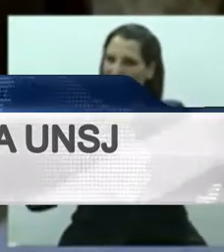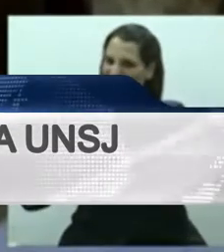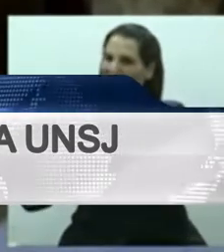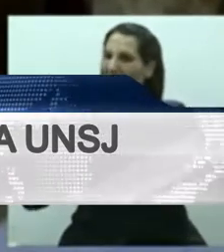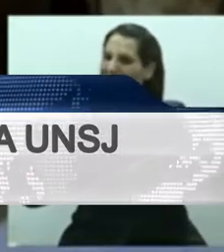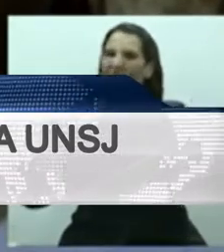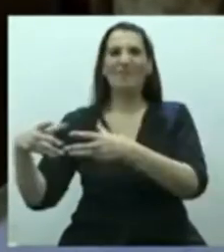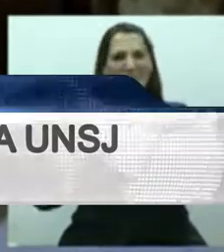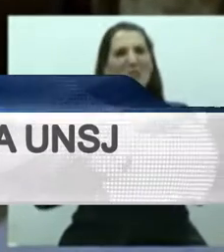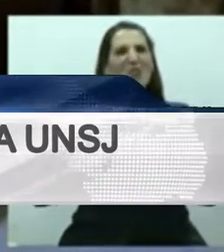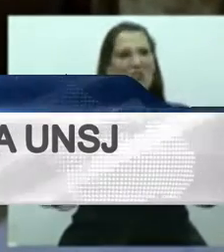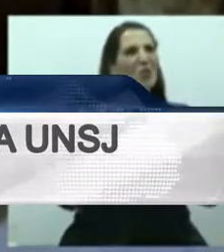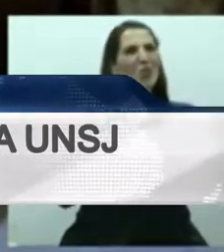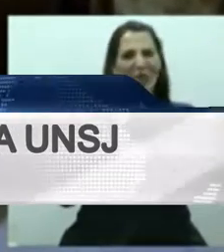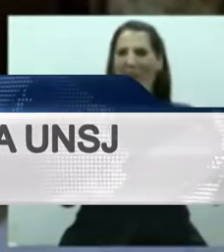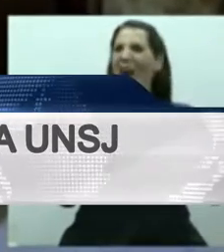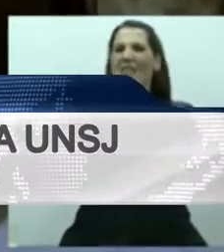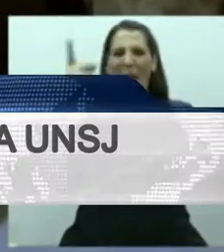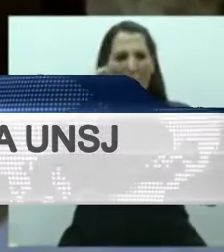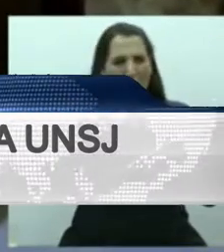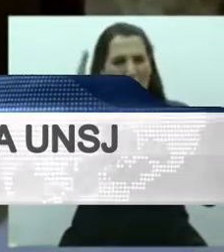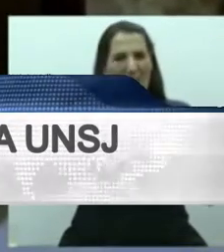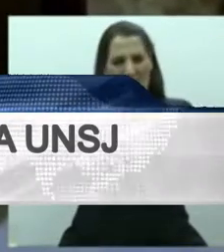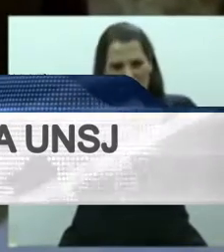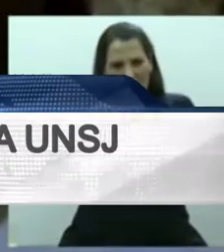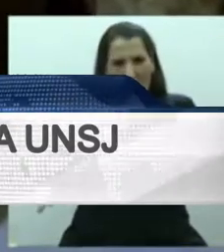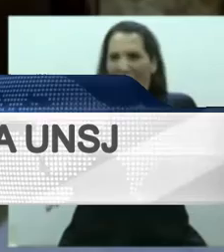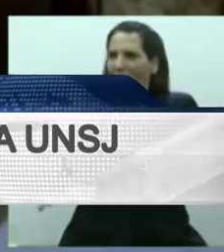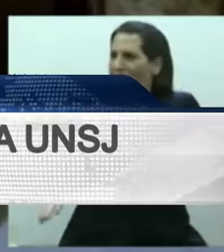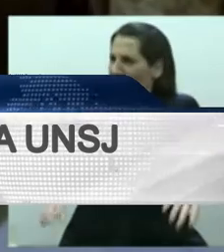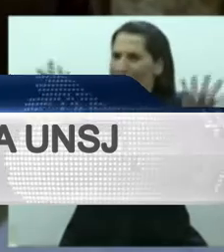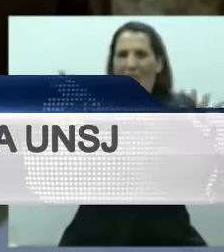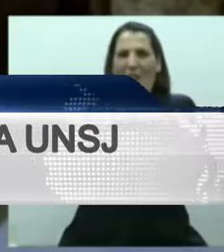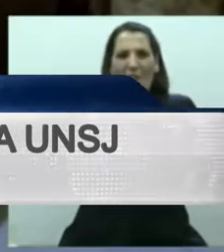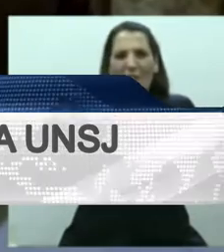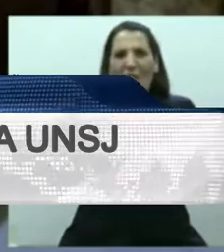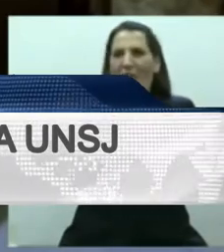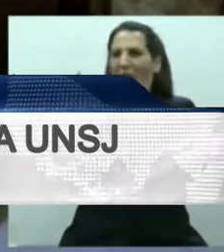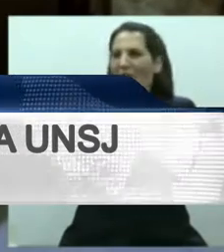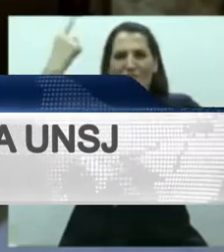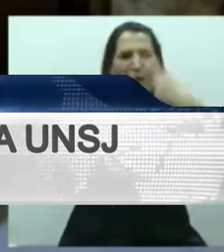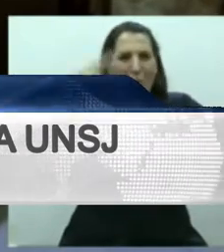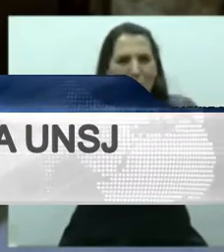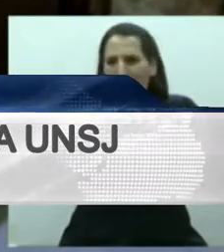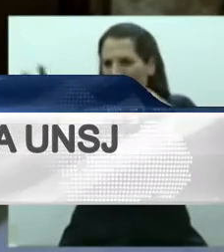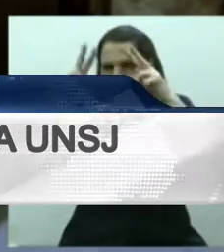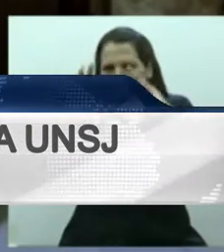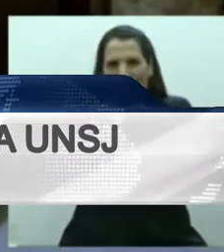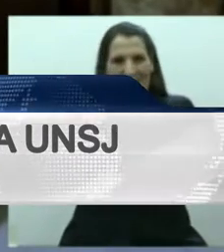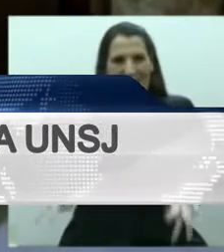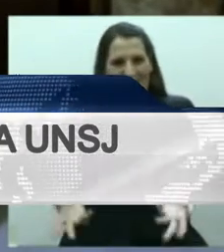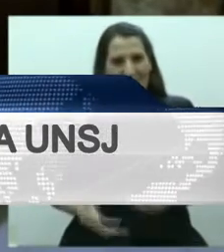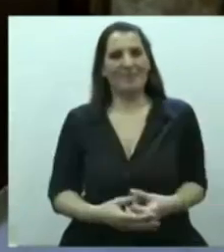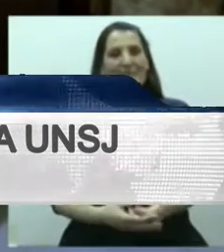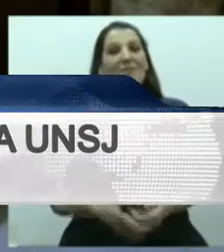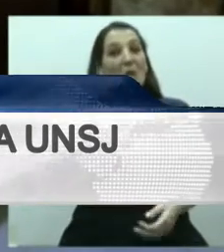Uh-huh. y no cumplir con los mandatos institucionales que tenemos. Pero bueno, ya parecía